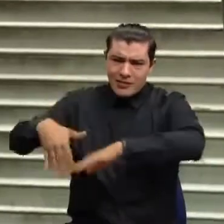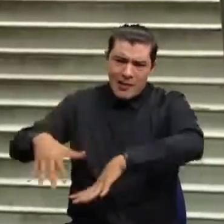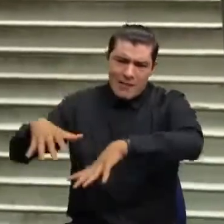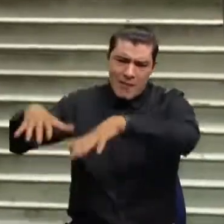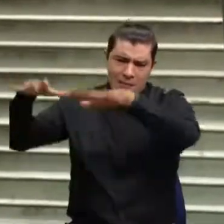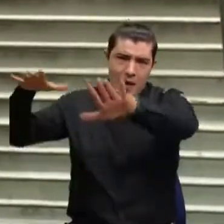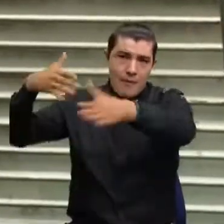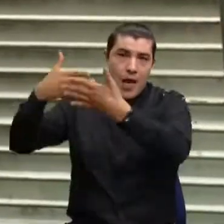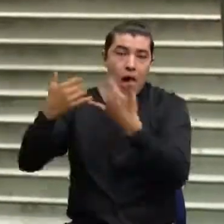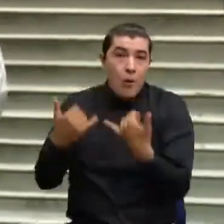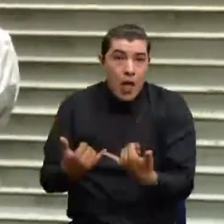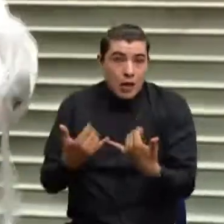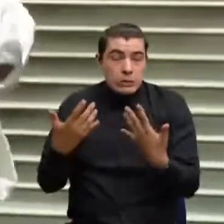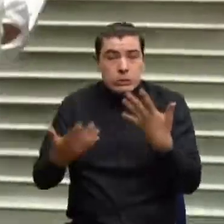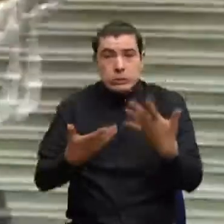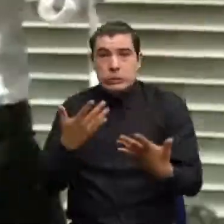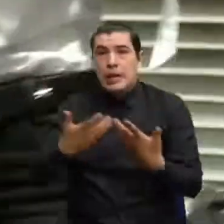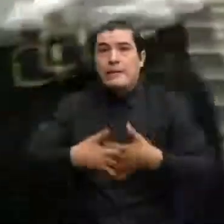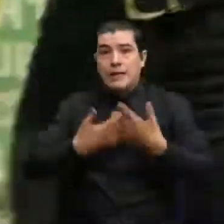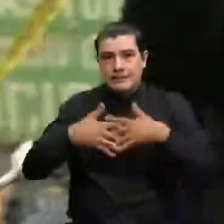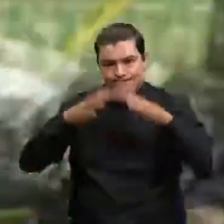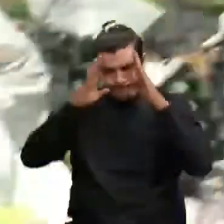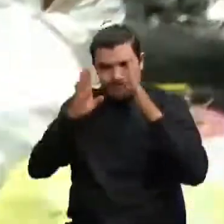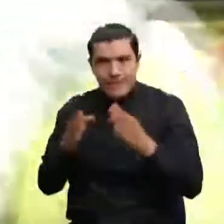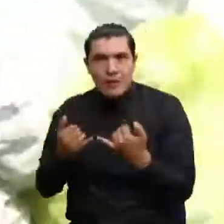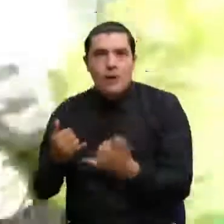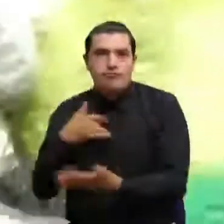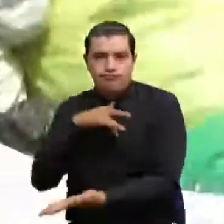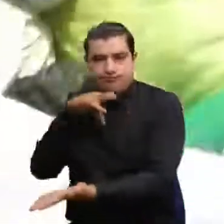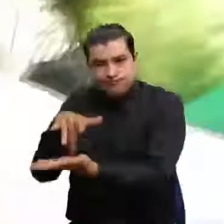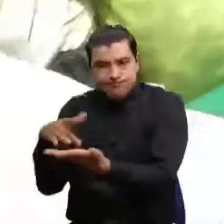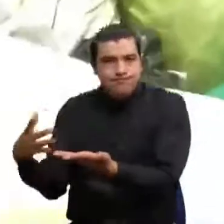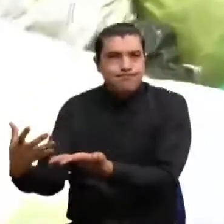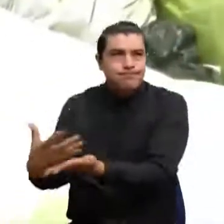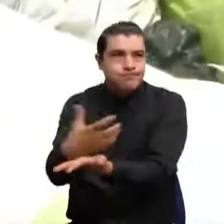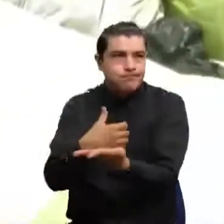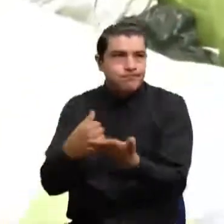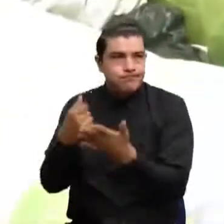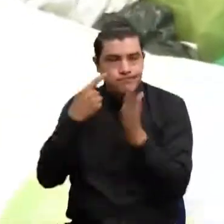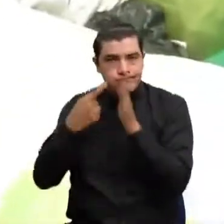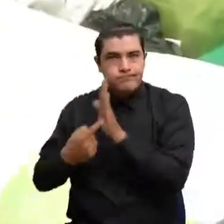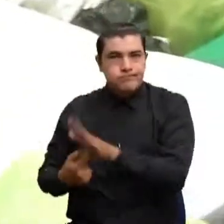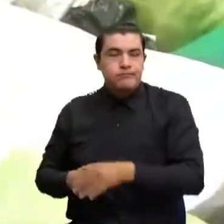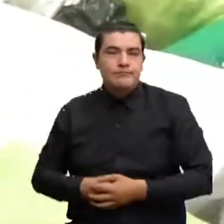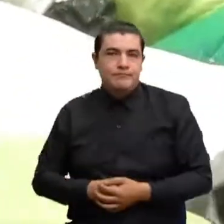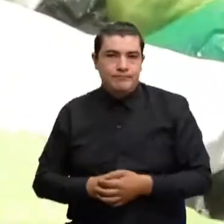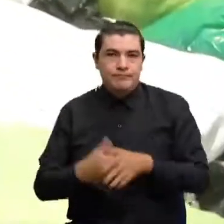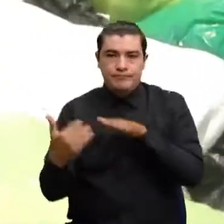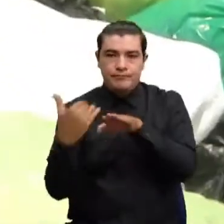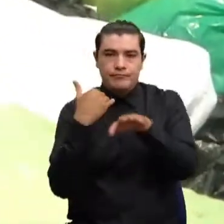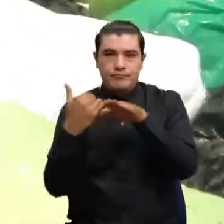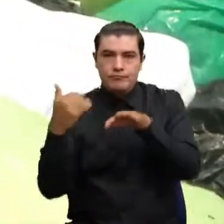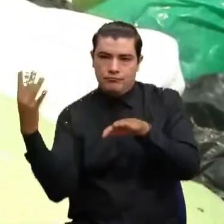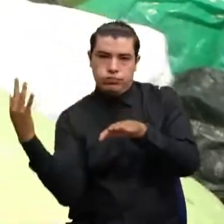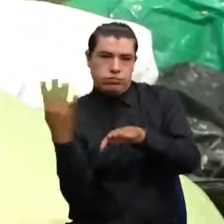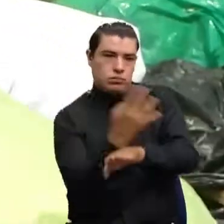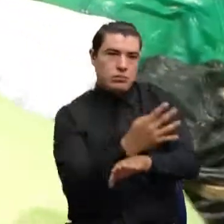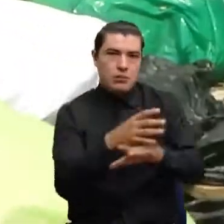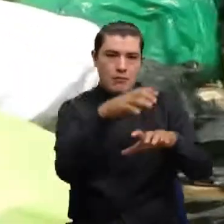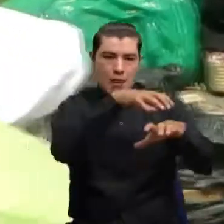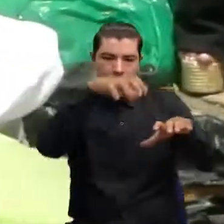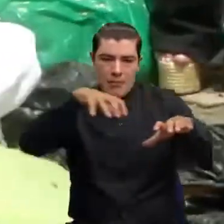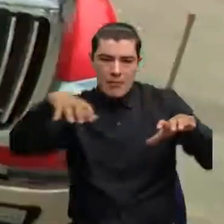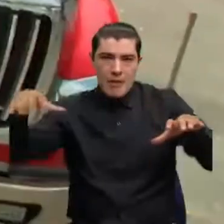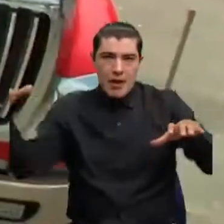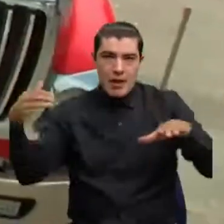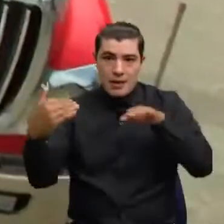esos residuos sólidos que están de lado a lado y no deja pasar ningún carro y además el olor que se genera aquí en